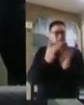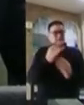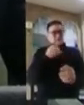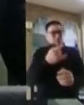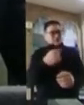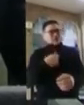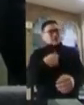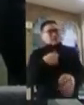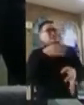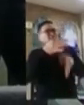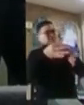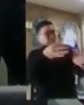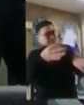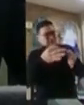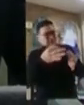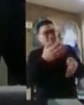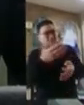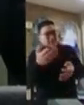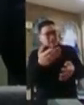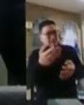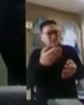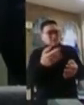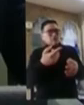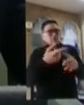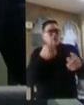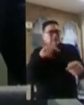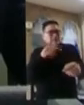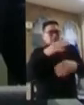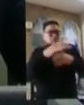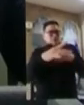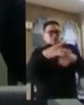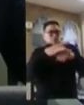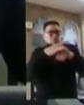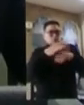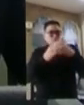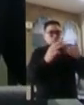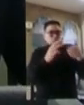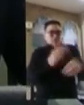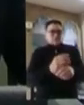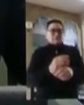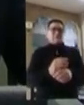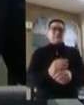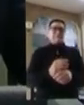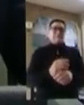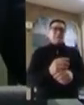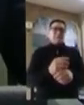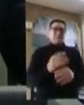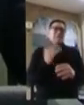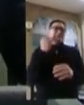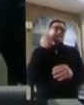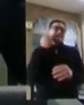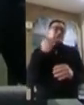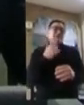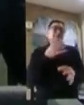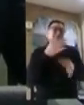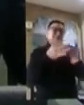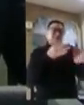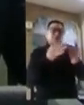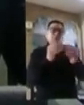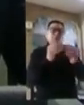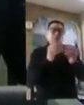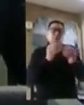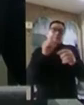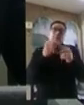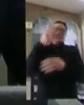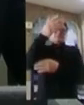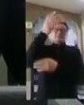entiendes, y si te hablara las celestiales. Entonces, lo que Jesús le estaba diciendo a Nicodemo era que tenía que